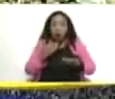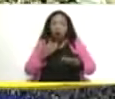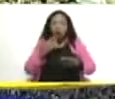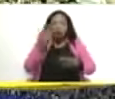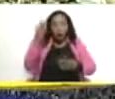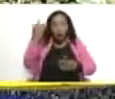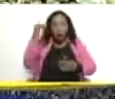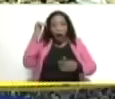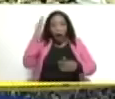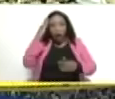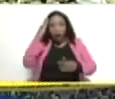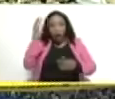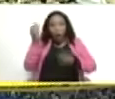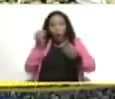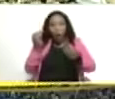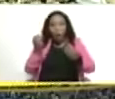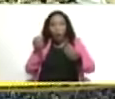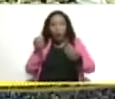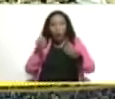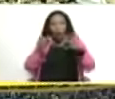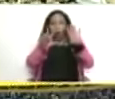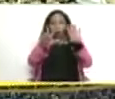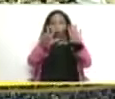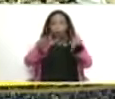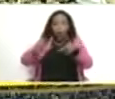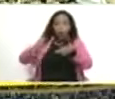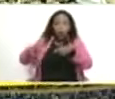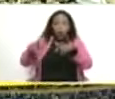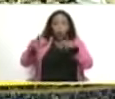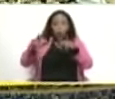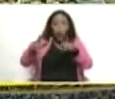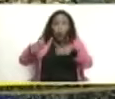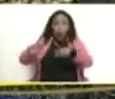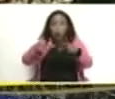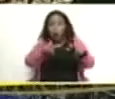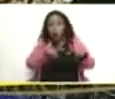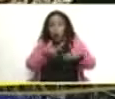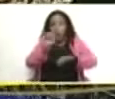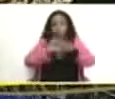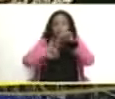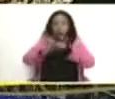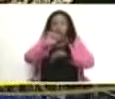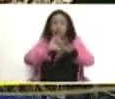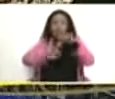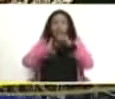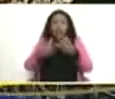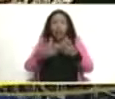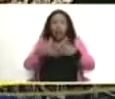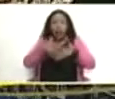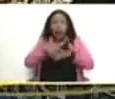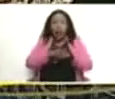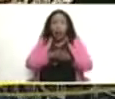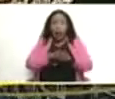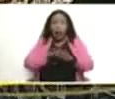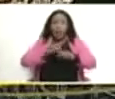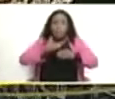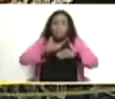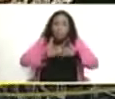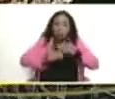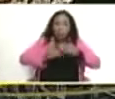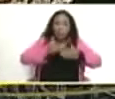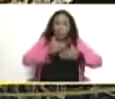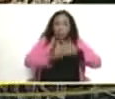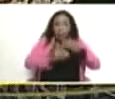8 regiones de defensa integral, óigase bien, 8 regiones de defensa integral que hay que uno perfeccionar,